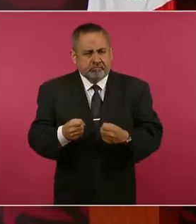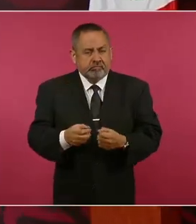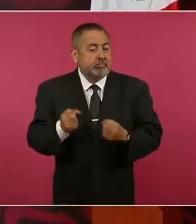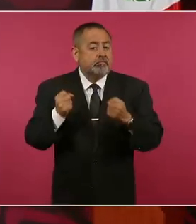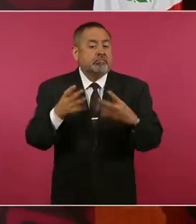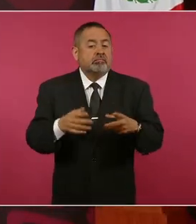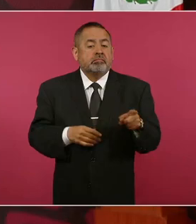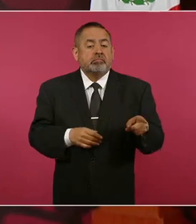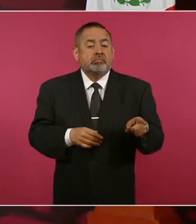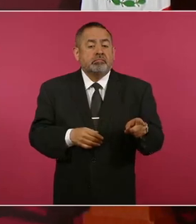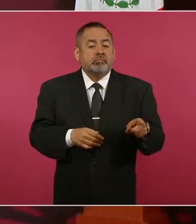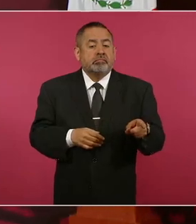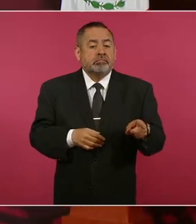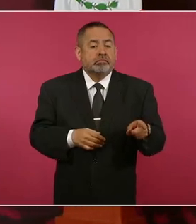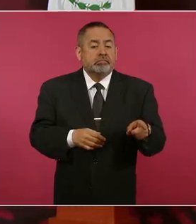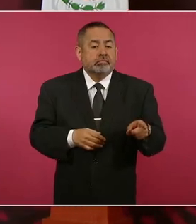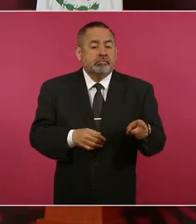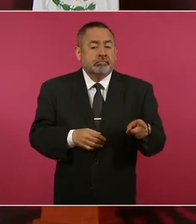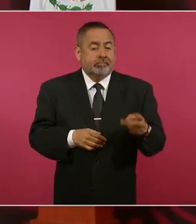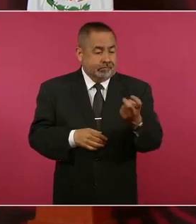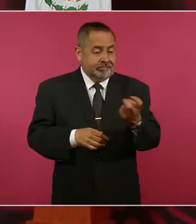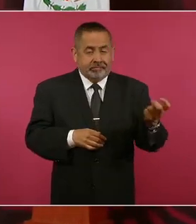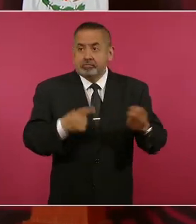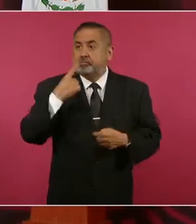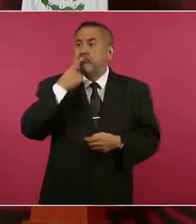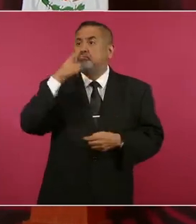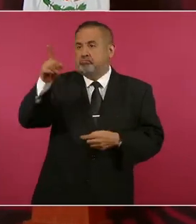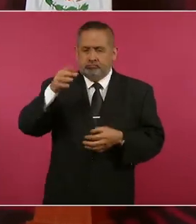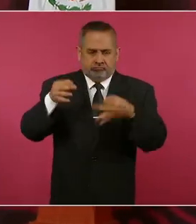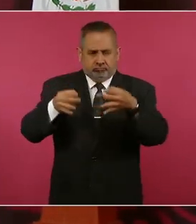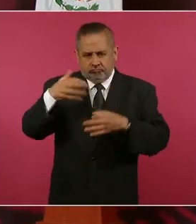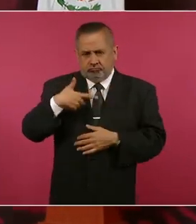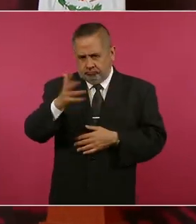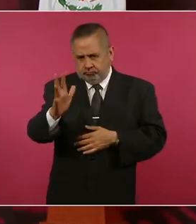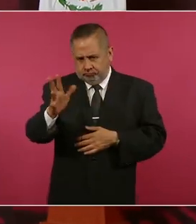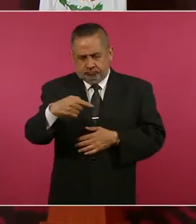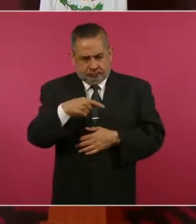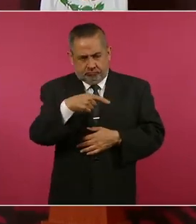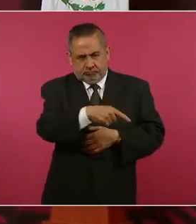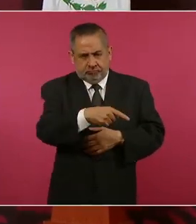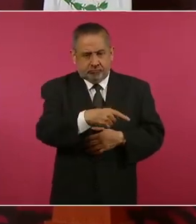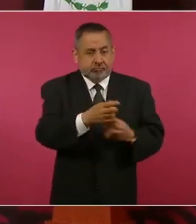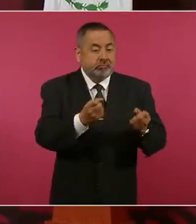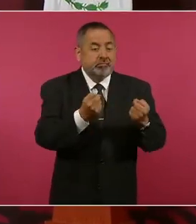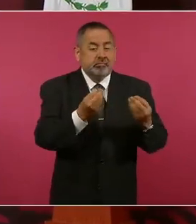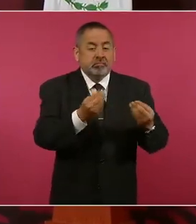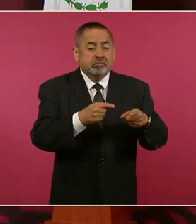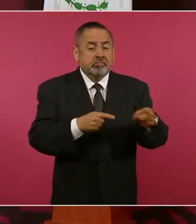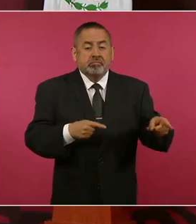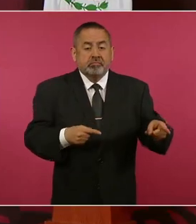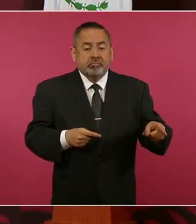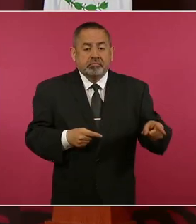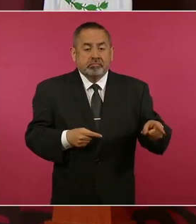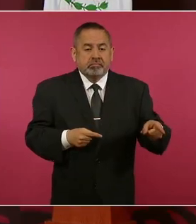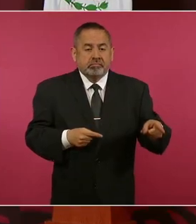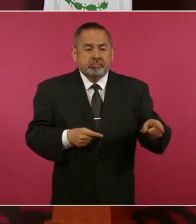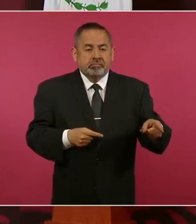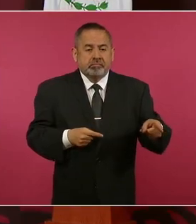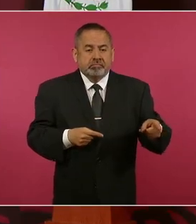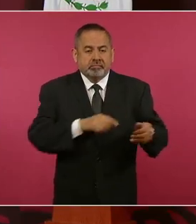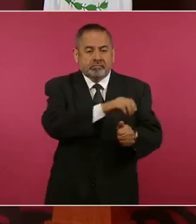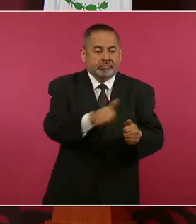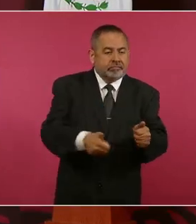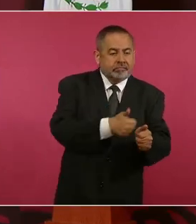muchos, por esta denuncia que presentamos, están ayudando